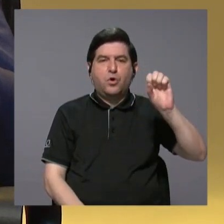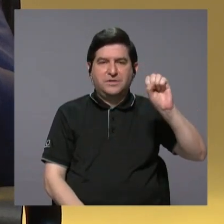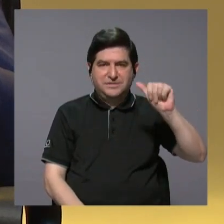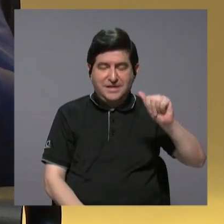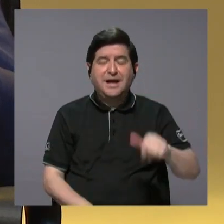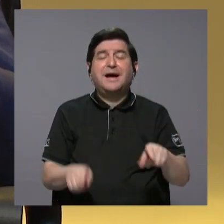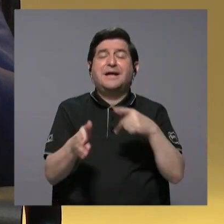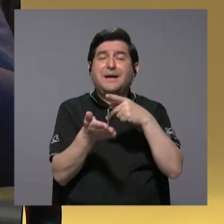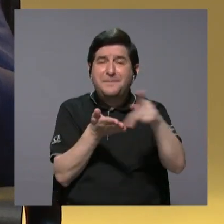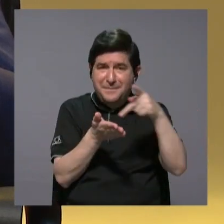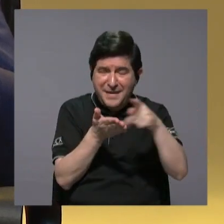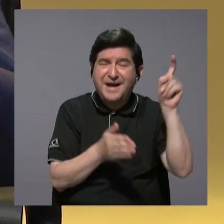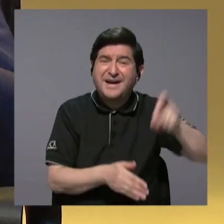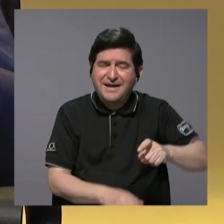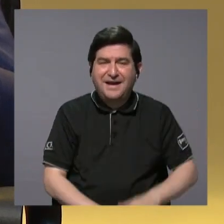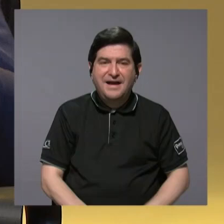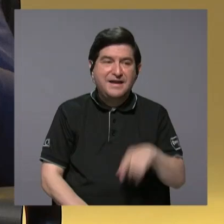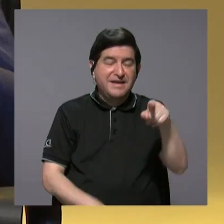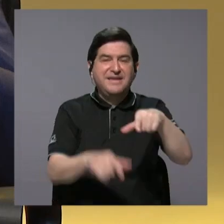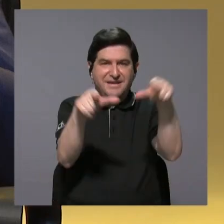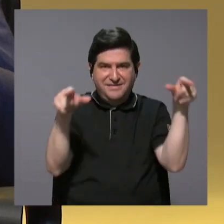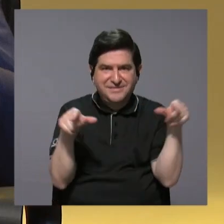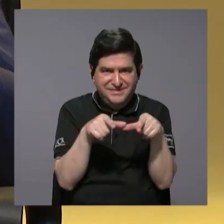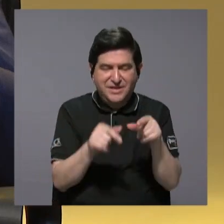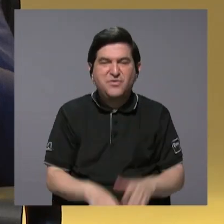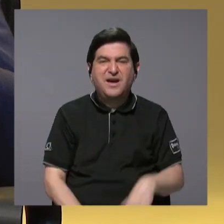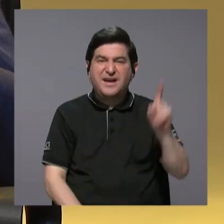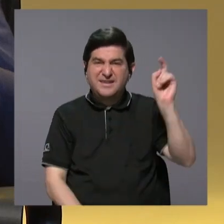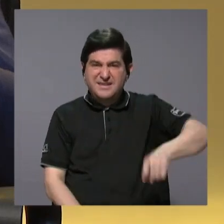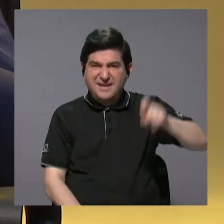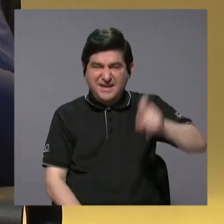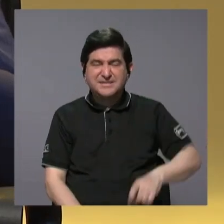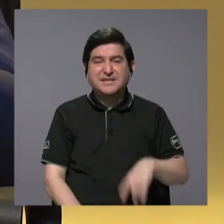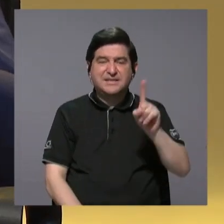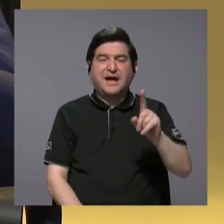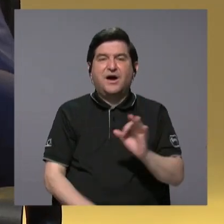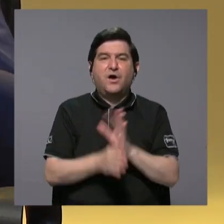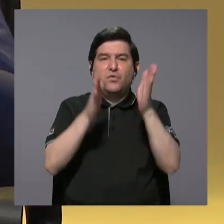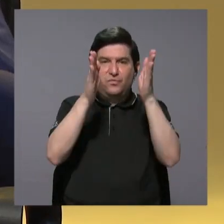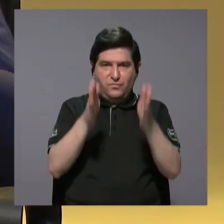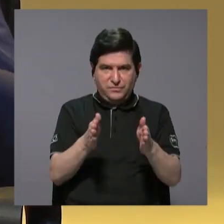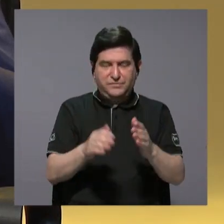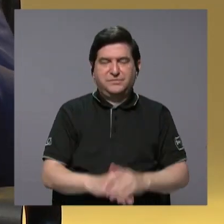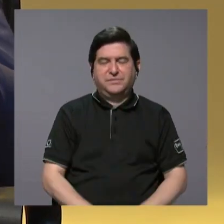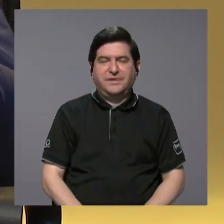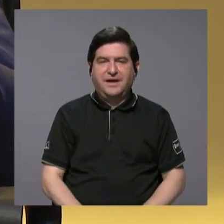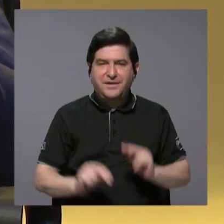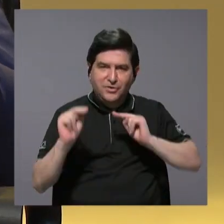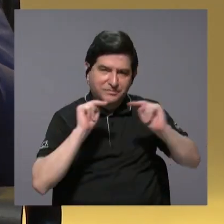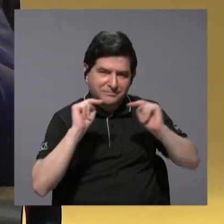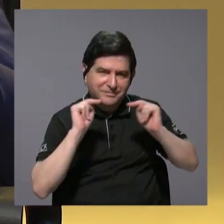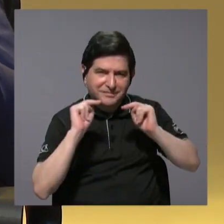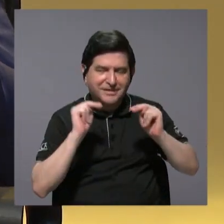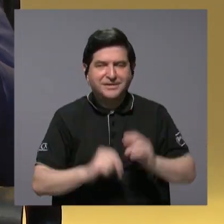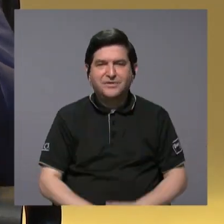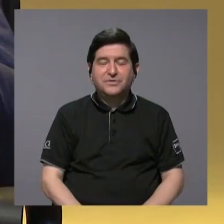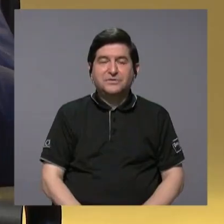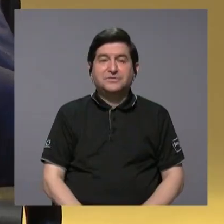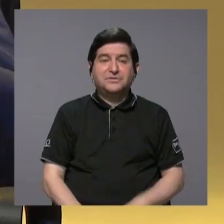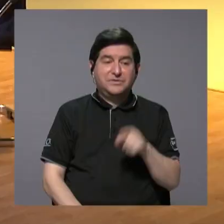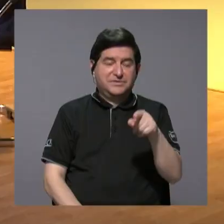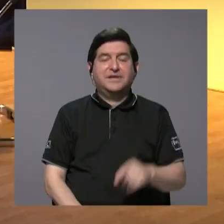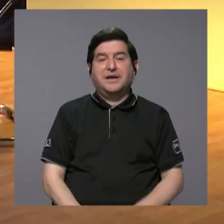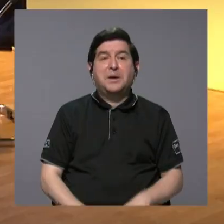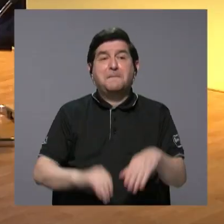puesto de bolsa, y además el puesto de bolsa requiere de un agente de bolsa que llegue a apretar el